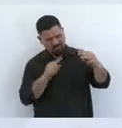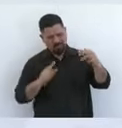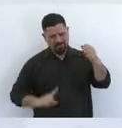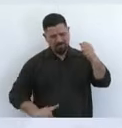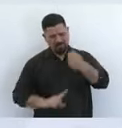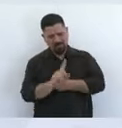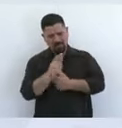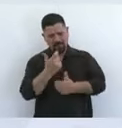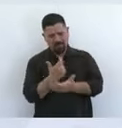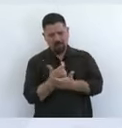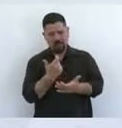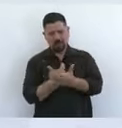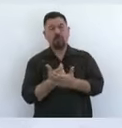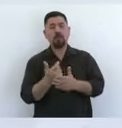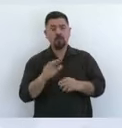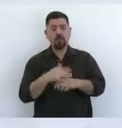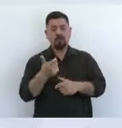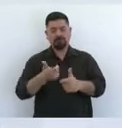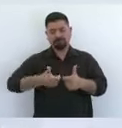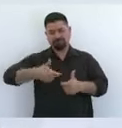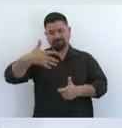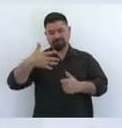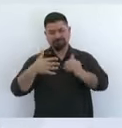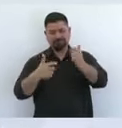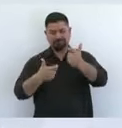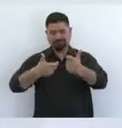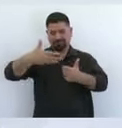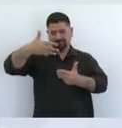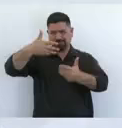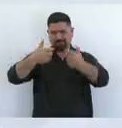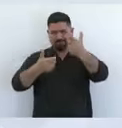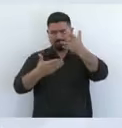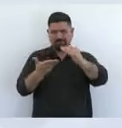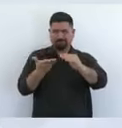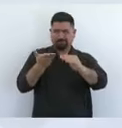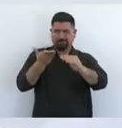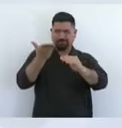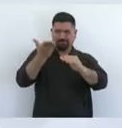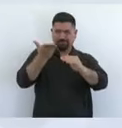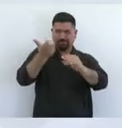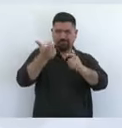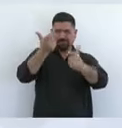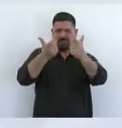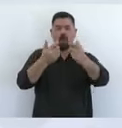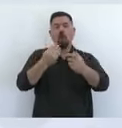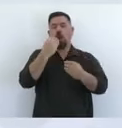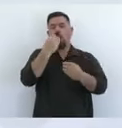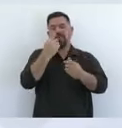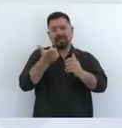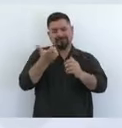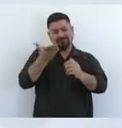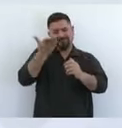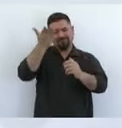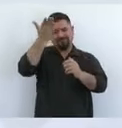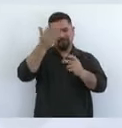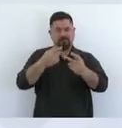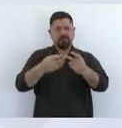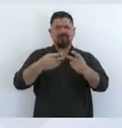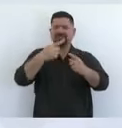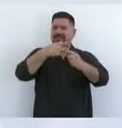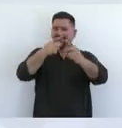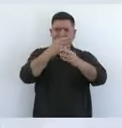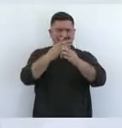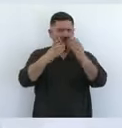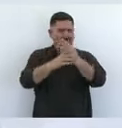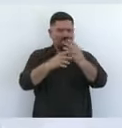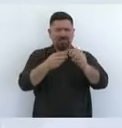inflación. Están aumentando los precios de los alimentos y de todas las